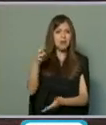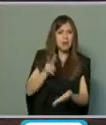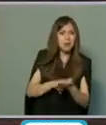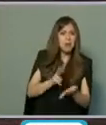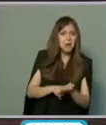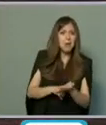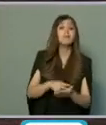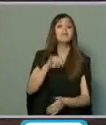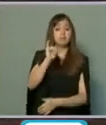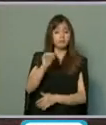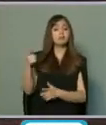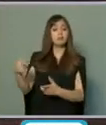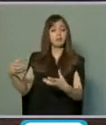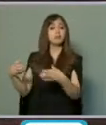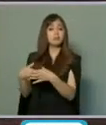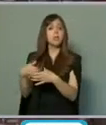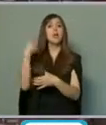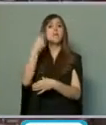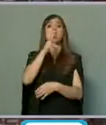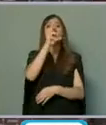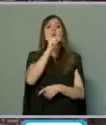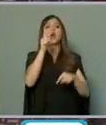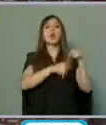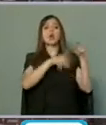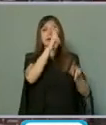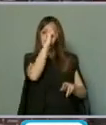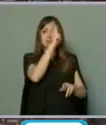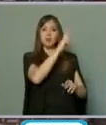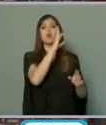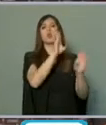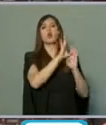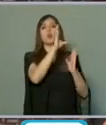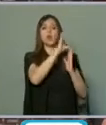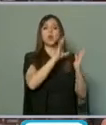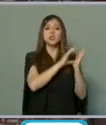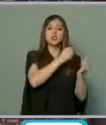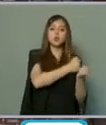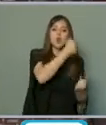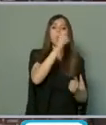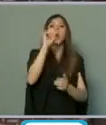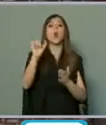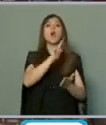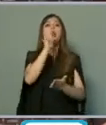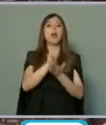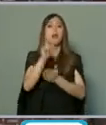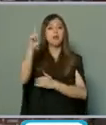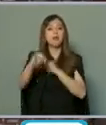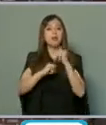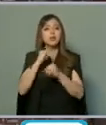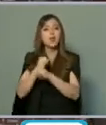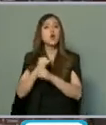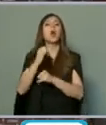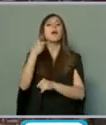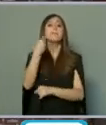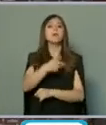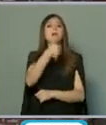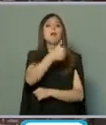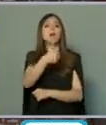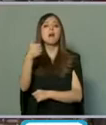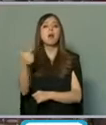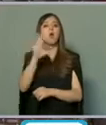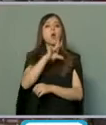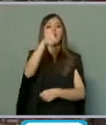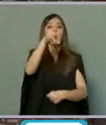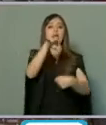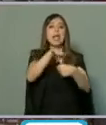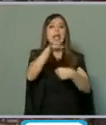cuando no sea oponible a derechos constitucionales, a criterios internacionales incluso, o criterios de legalidad. Sí. Pero son elecciones como chiquitas,